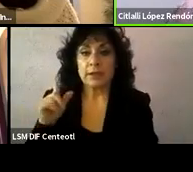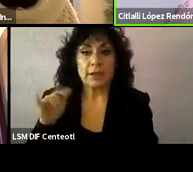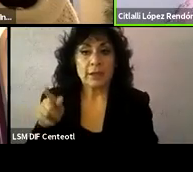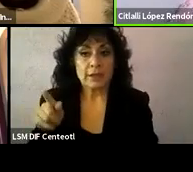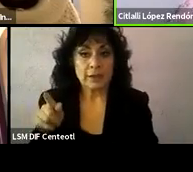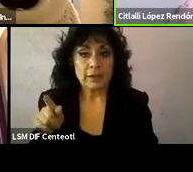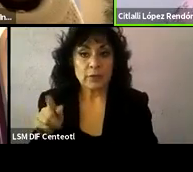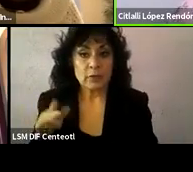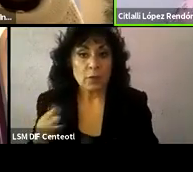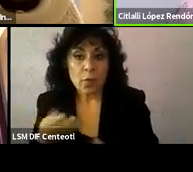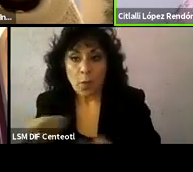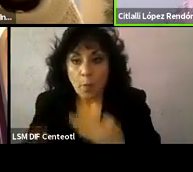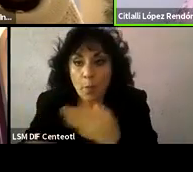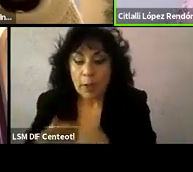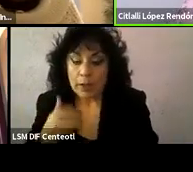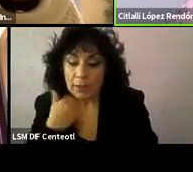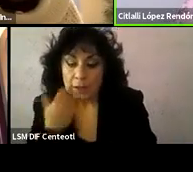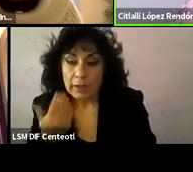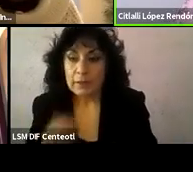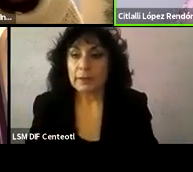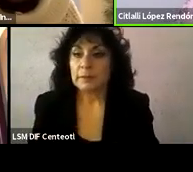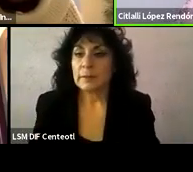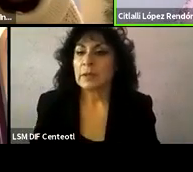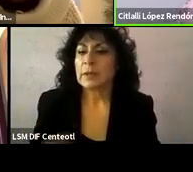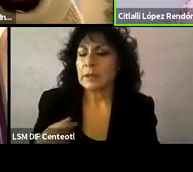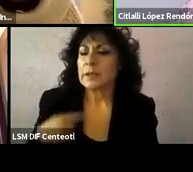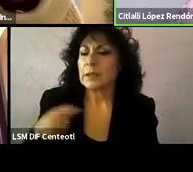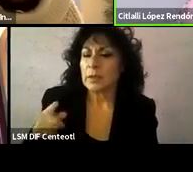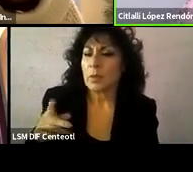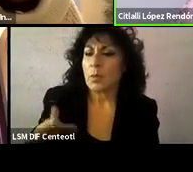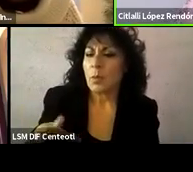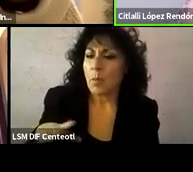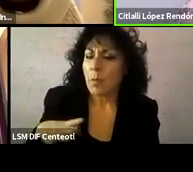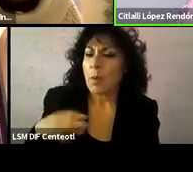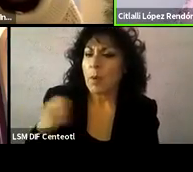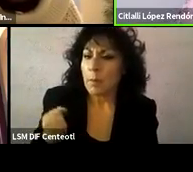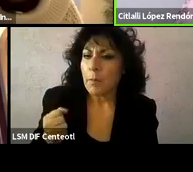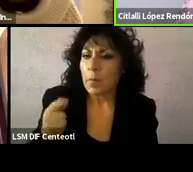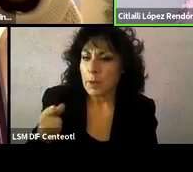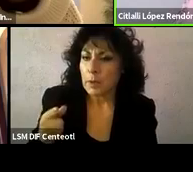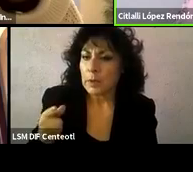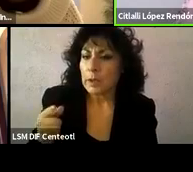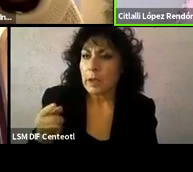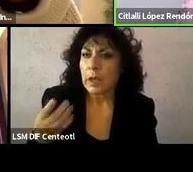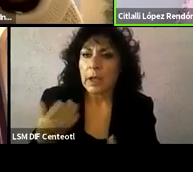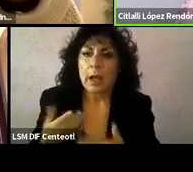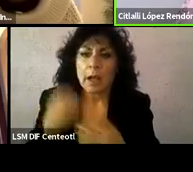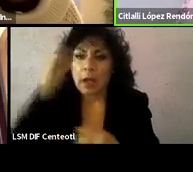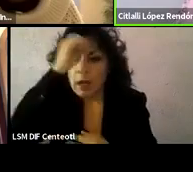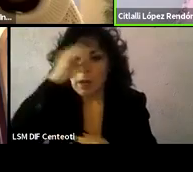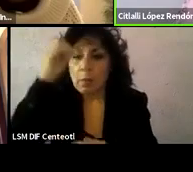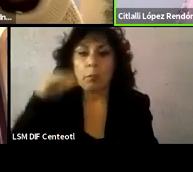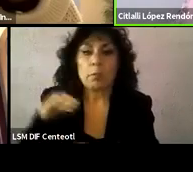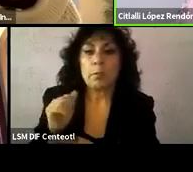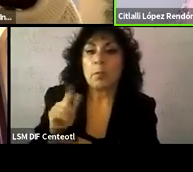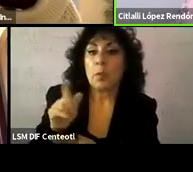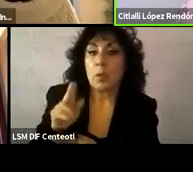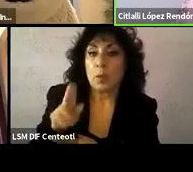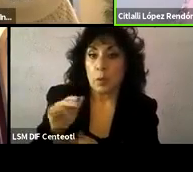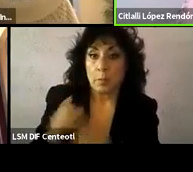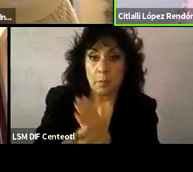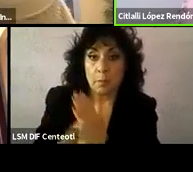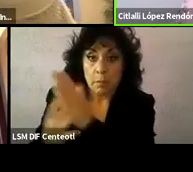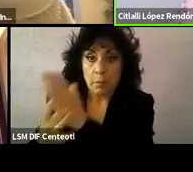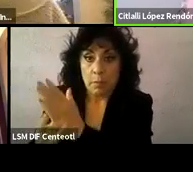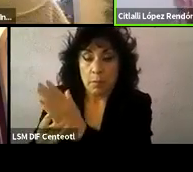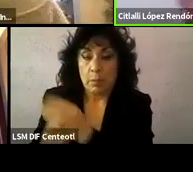Sí, o sea, que creo que voy a aprovechar la aportación de Malú, que yo, bueno, en Coco estamos